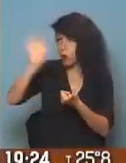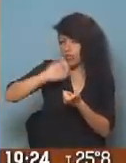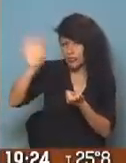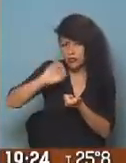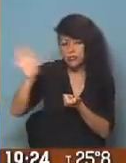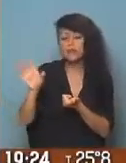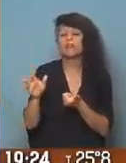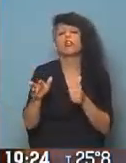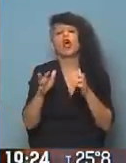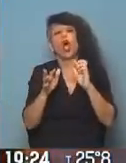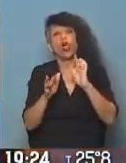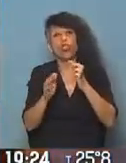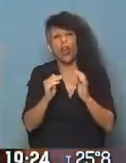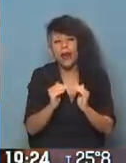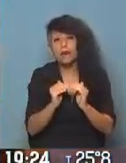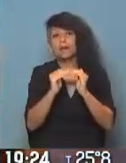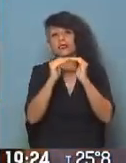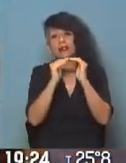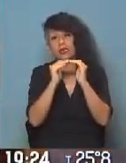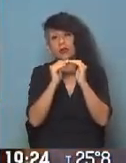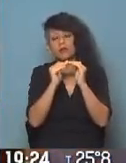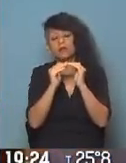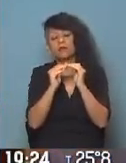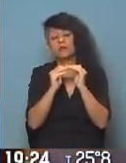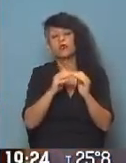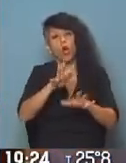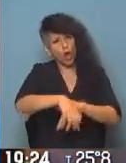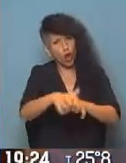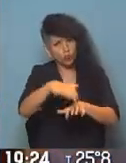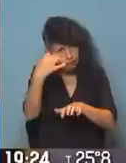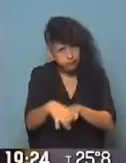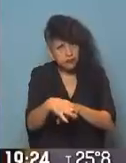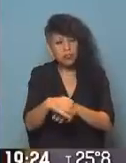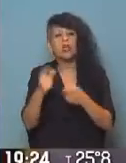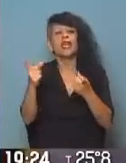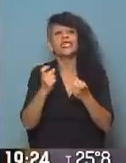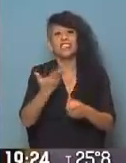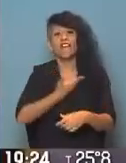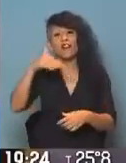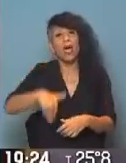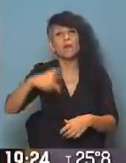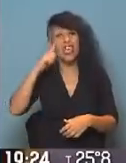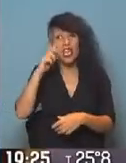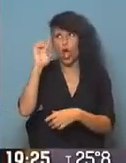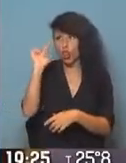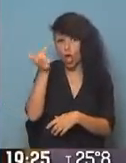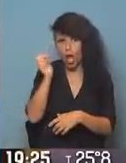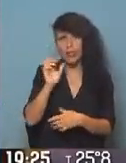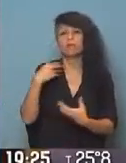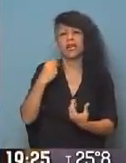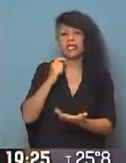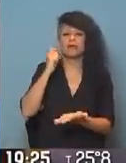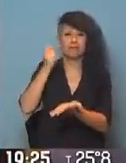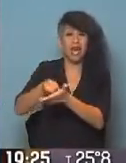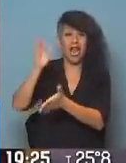más arriba y con la normalización de la cosecha de soba start necesita los dólares del fondo para pagar la deuda eso va a estar lo que no